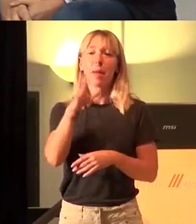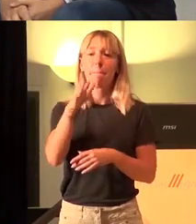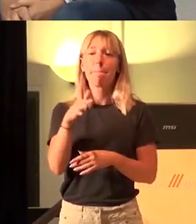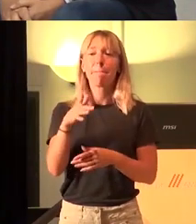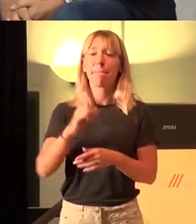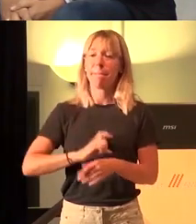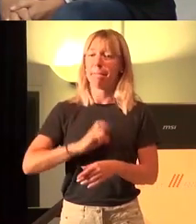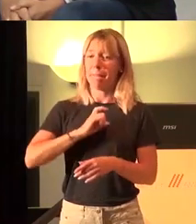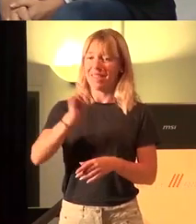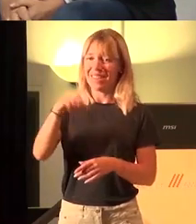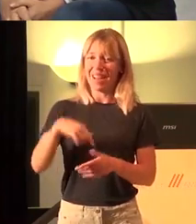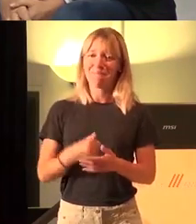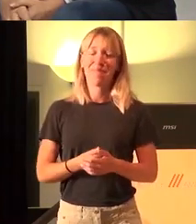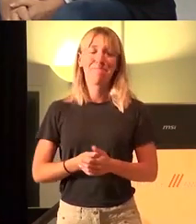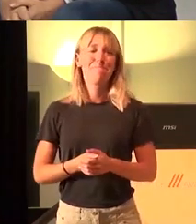subido la autoestima. O sea que...